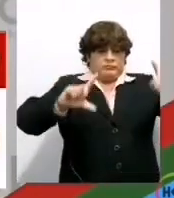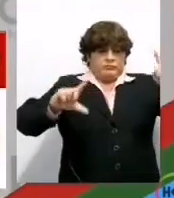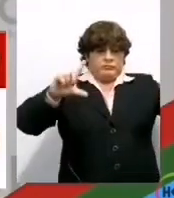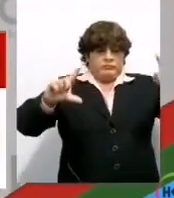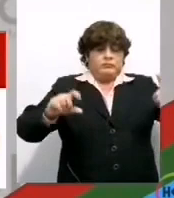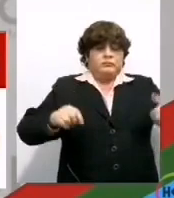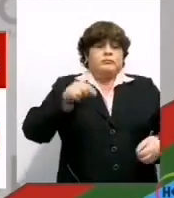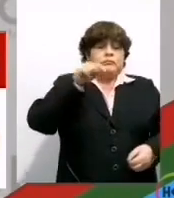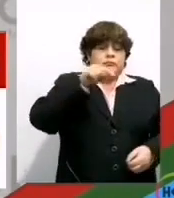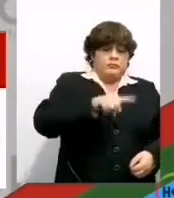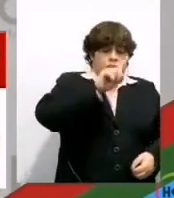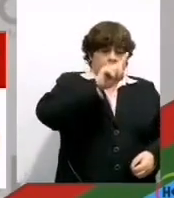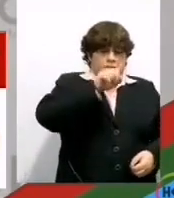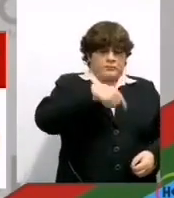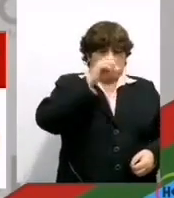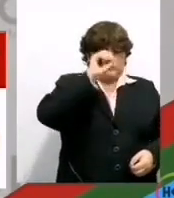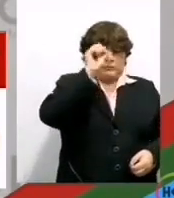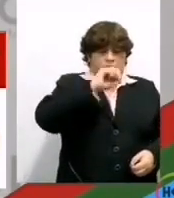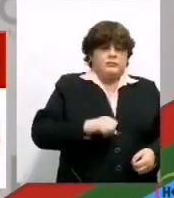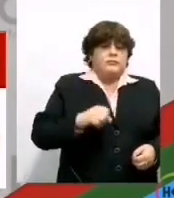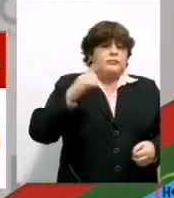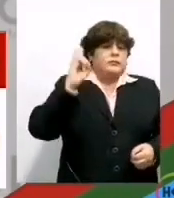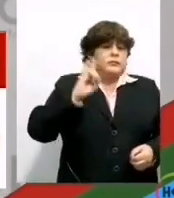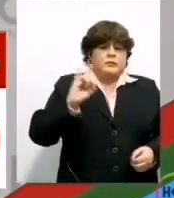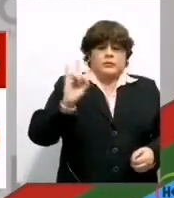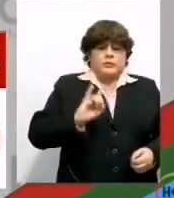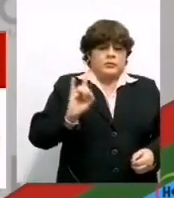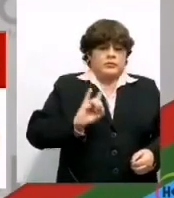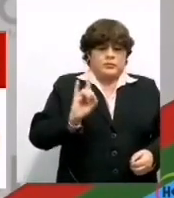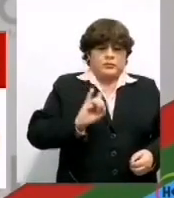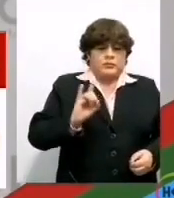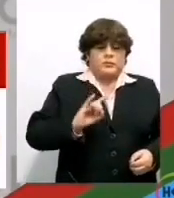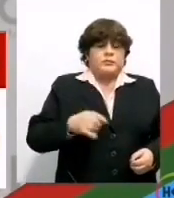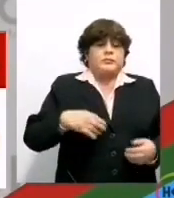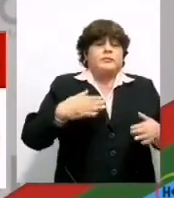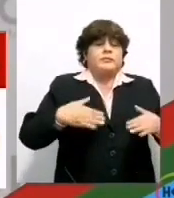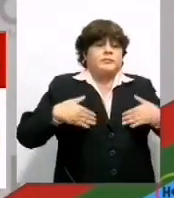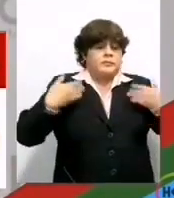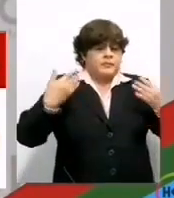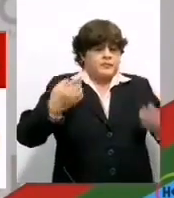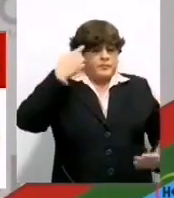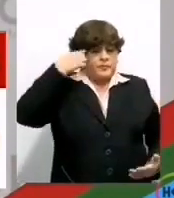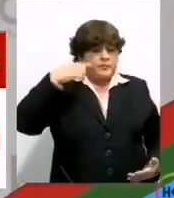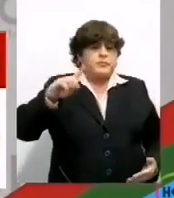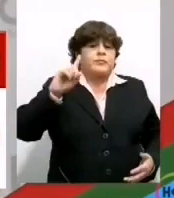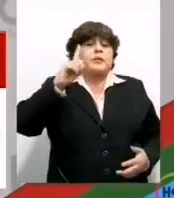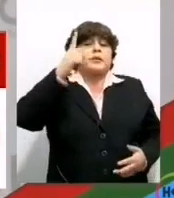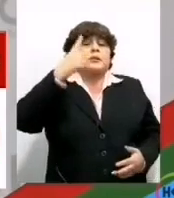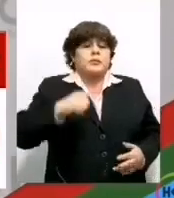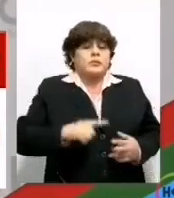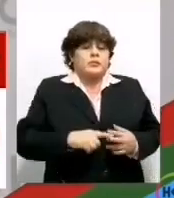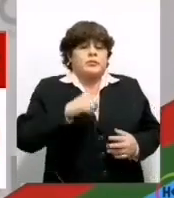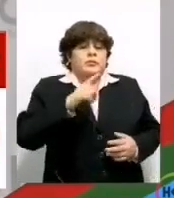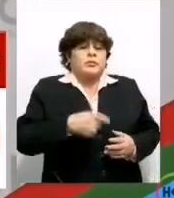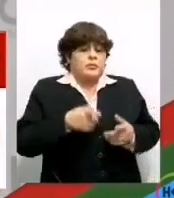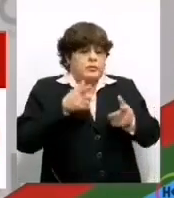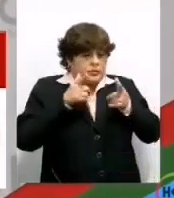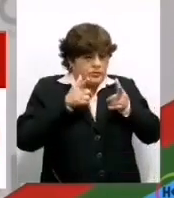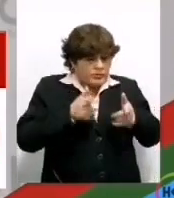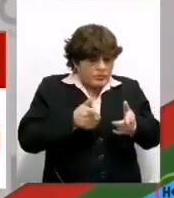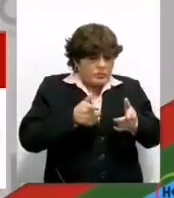para que con ese millón de soles atiendan lo urgente pero con una condición control